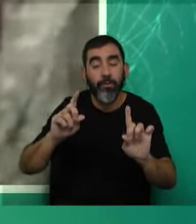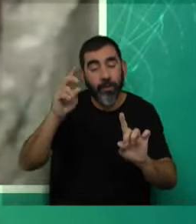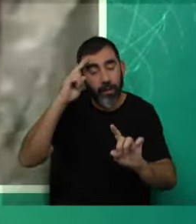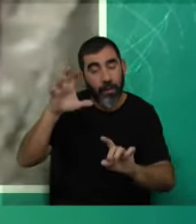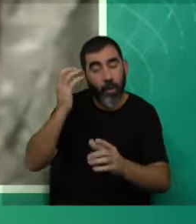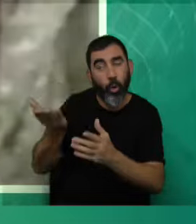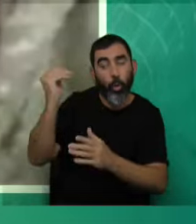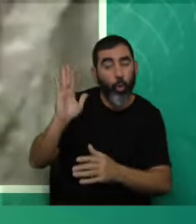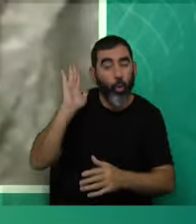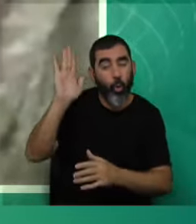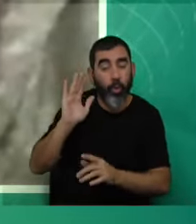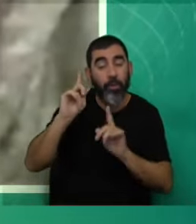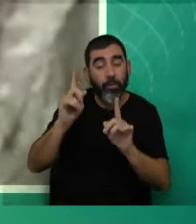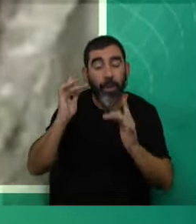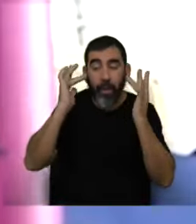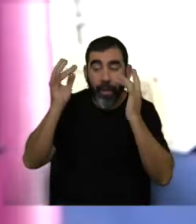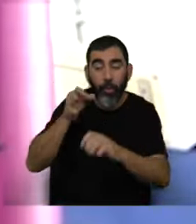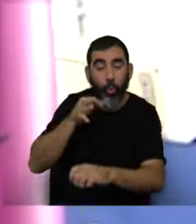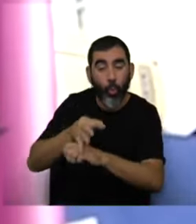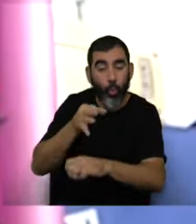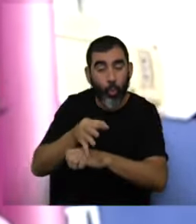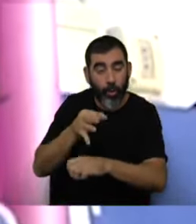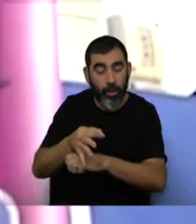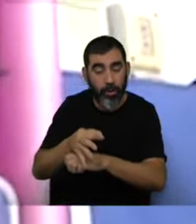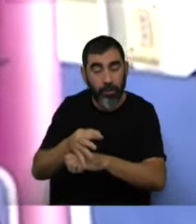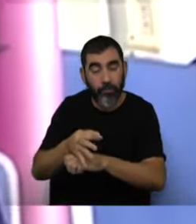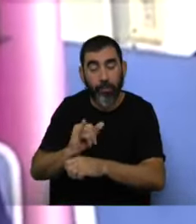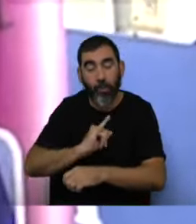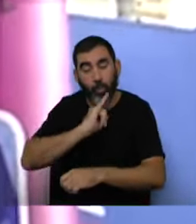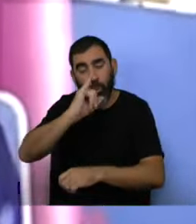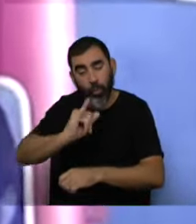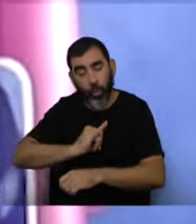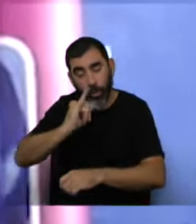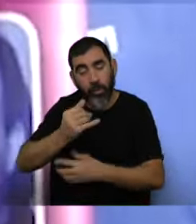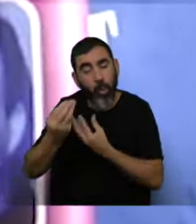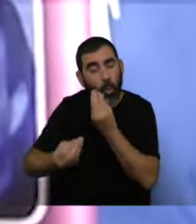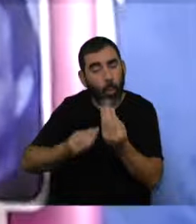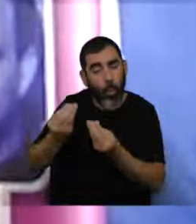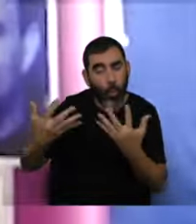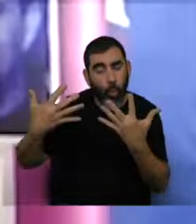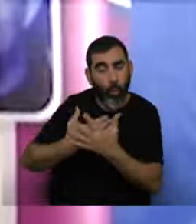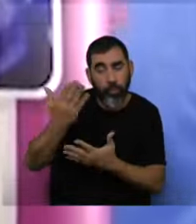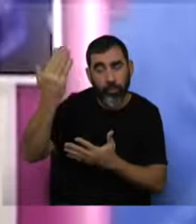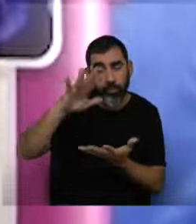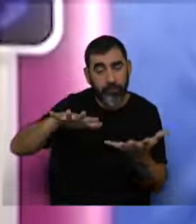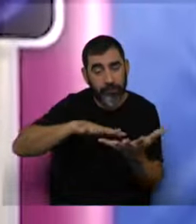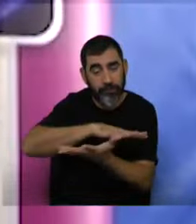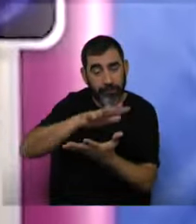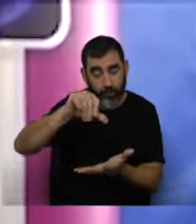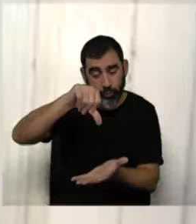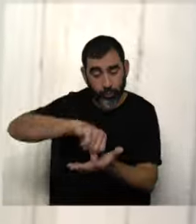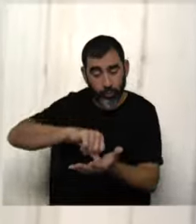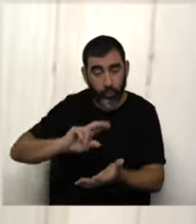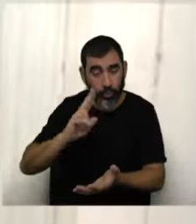y homenajear sino que para educar para contar cómo fue lo que pasó en nuestro